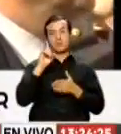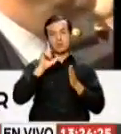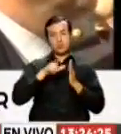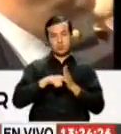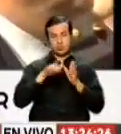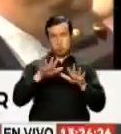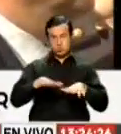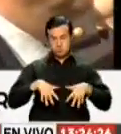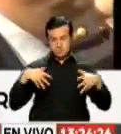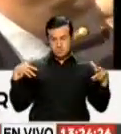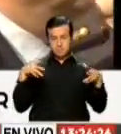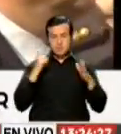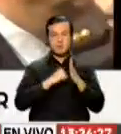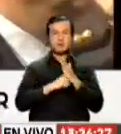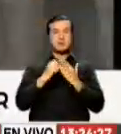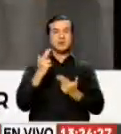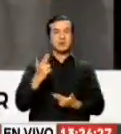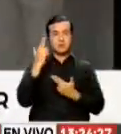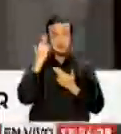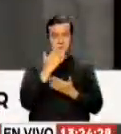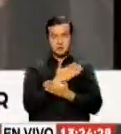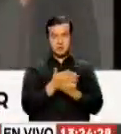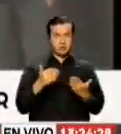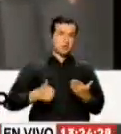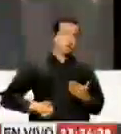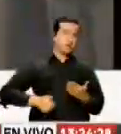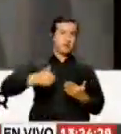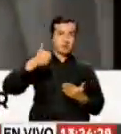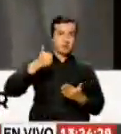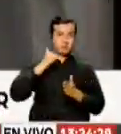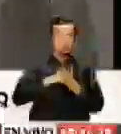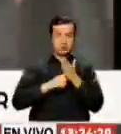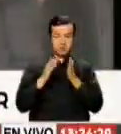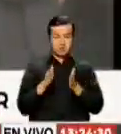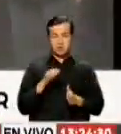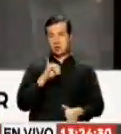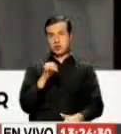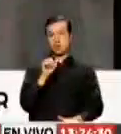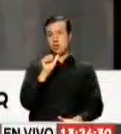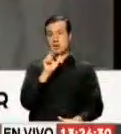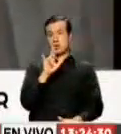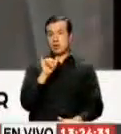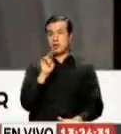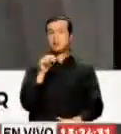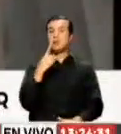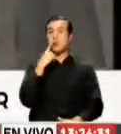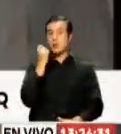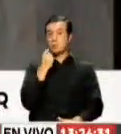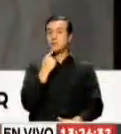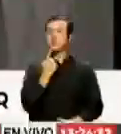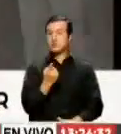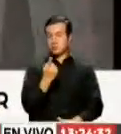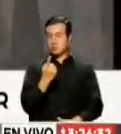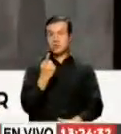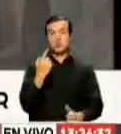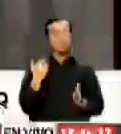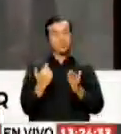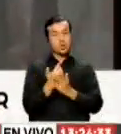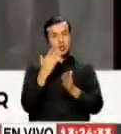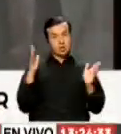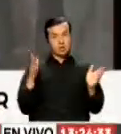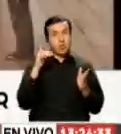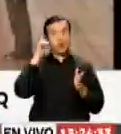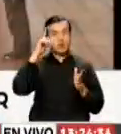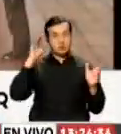que se realizó en el Ministerio de Defensa. El titular de esta cartera de Estado, Osvaldo Jarrín, destacó el liderazgo que deben infundir los nuevos comandantes a